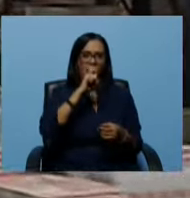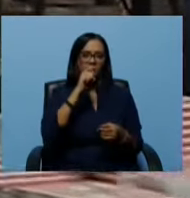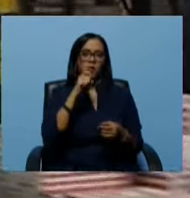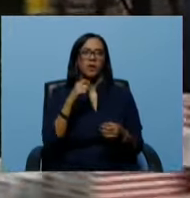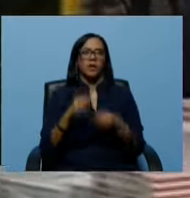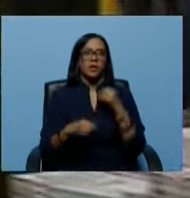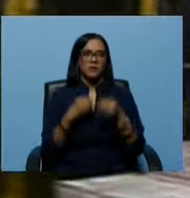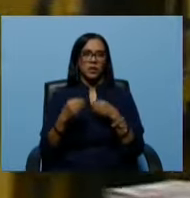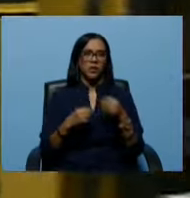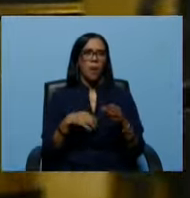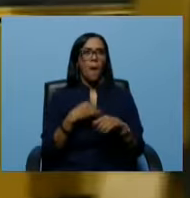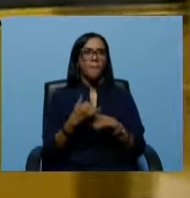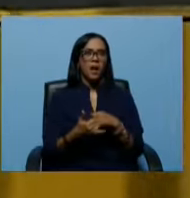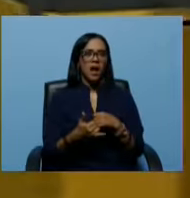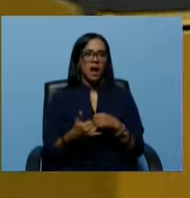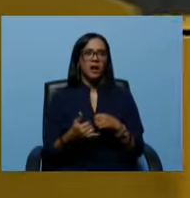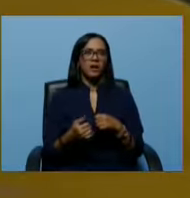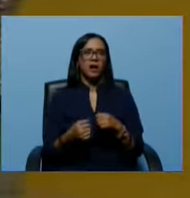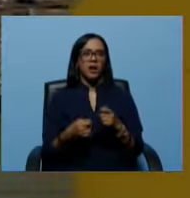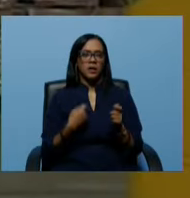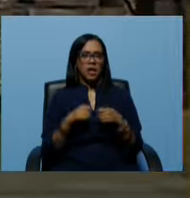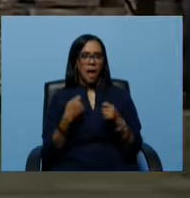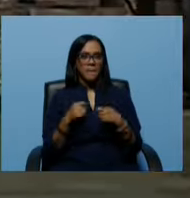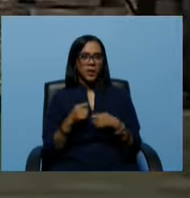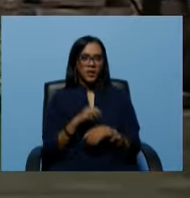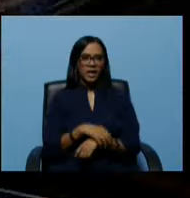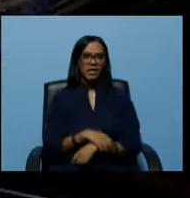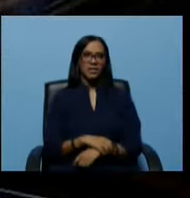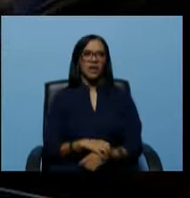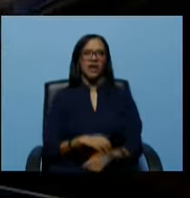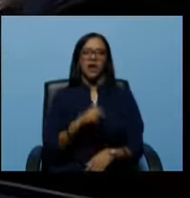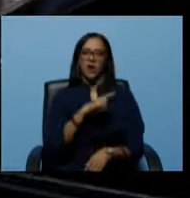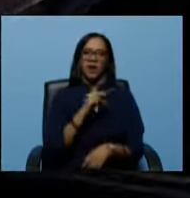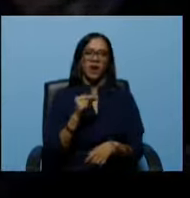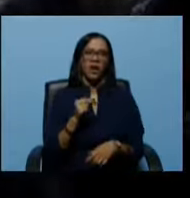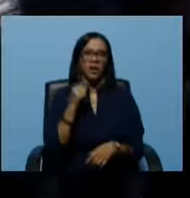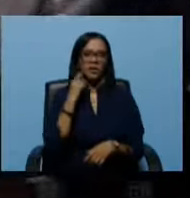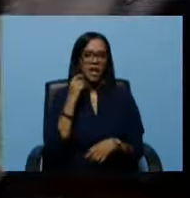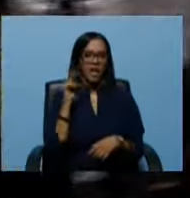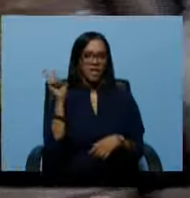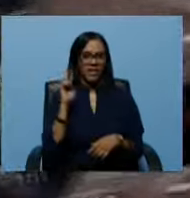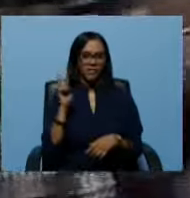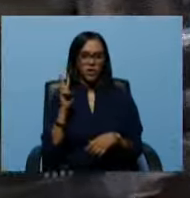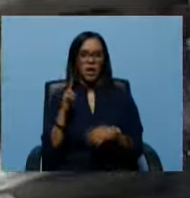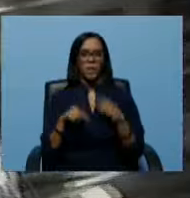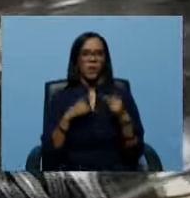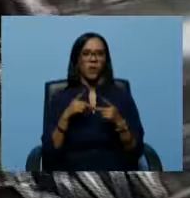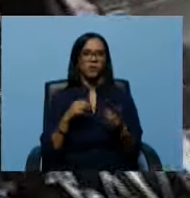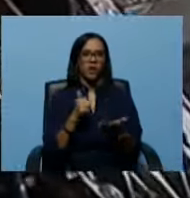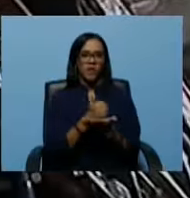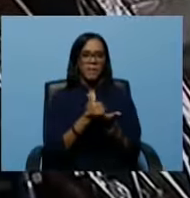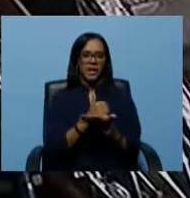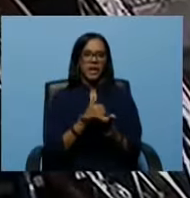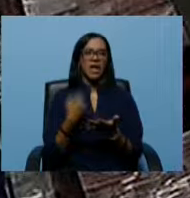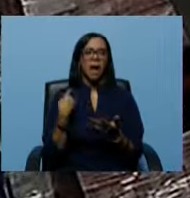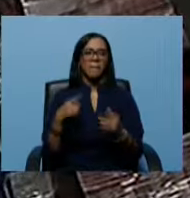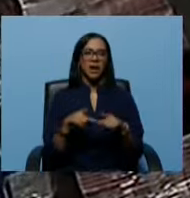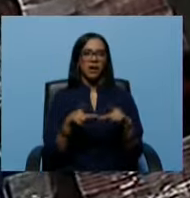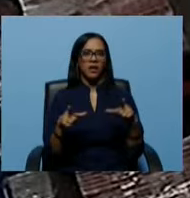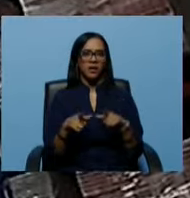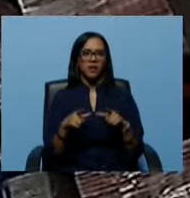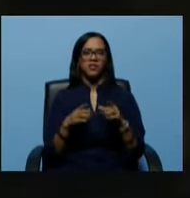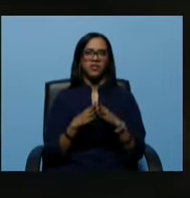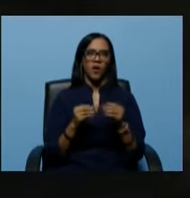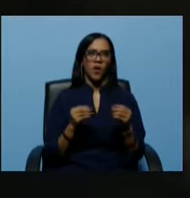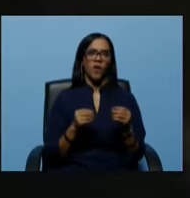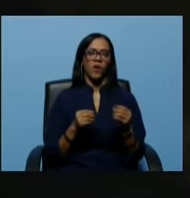ejerciendo un programa de creciente de exportación no tradicional en Venezuela de productos farmacéuticos de primera calidad, todos con registro